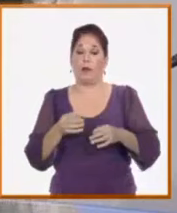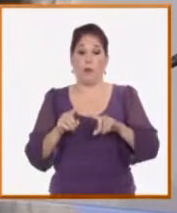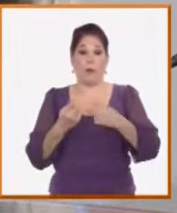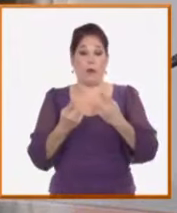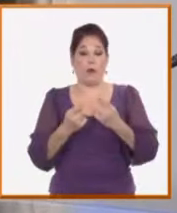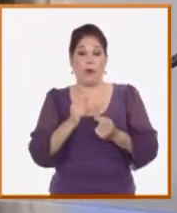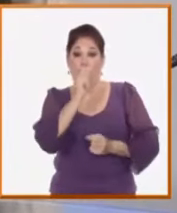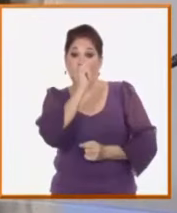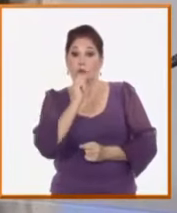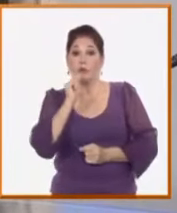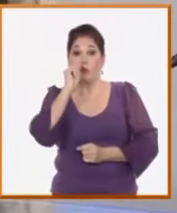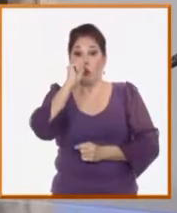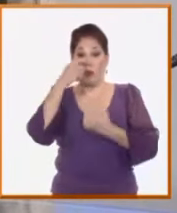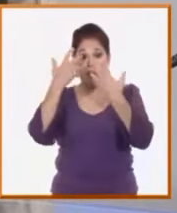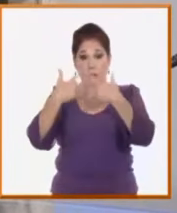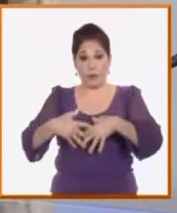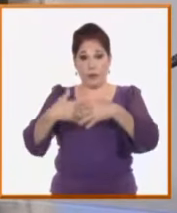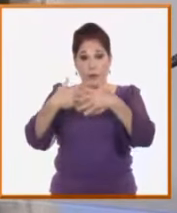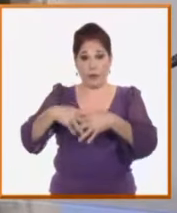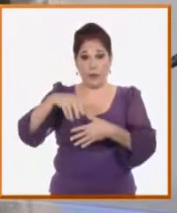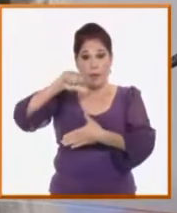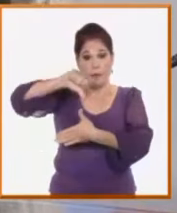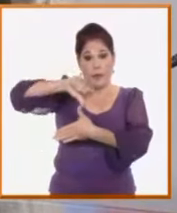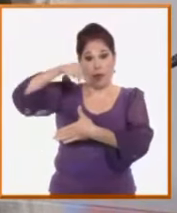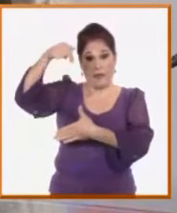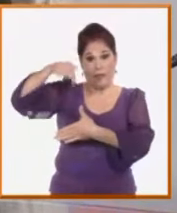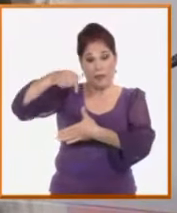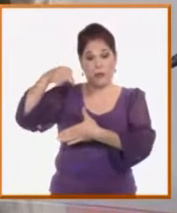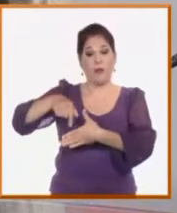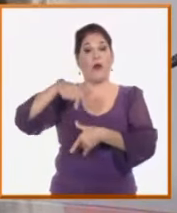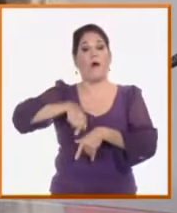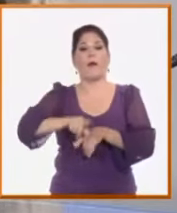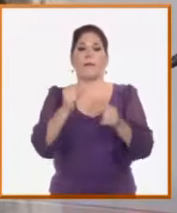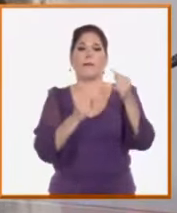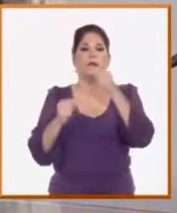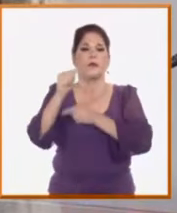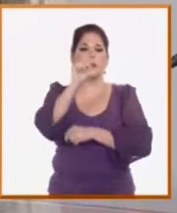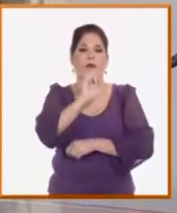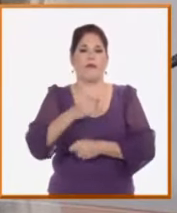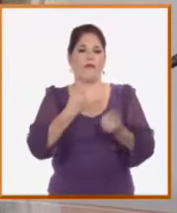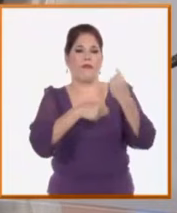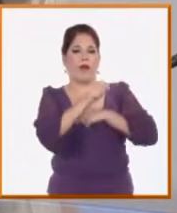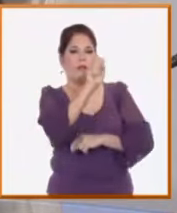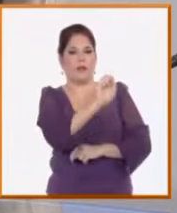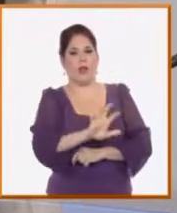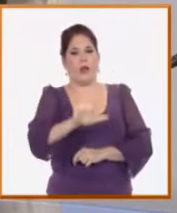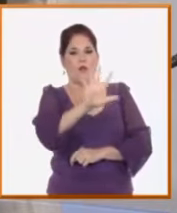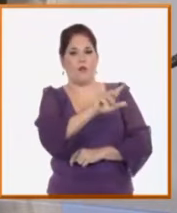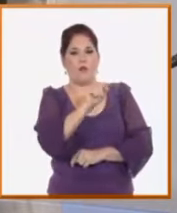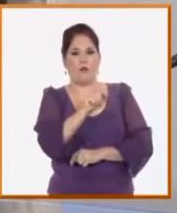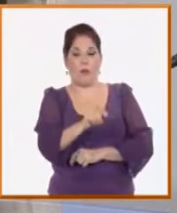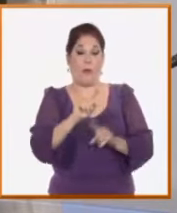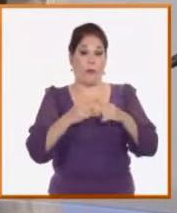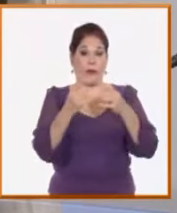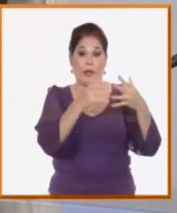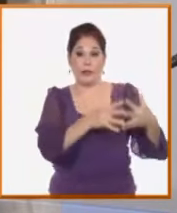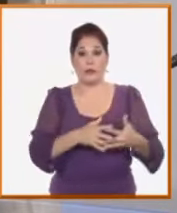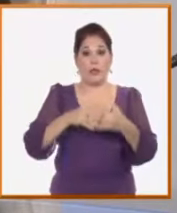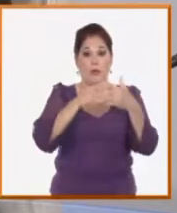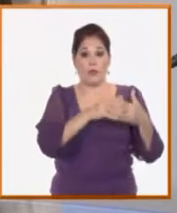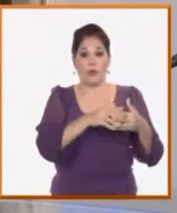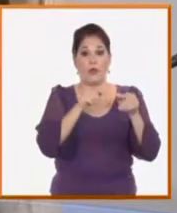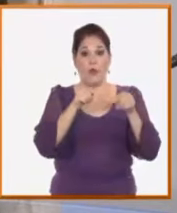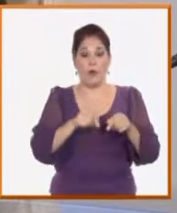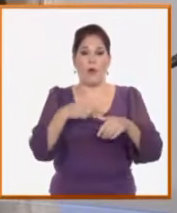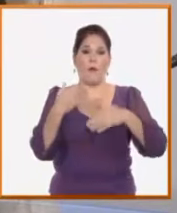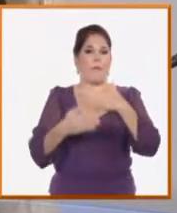esa cocaína que se produce en América del Sur va a destino ahora principalmente a Europa a partir de que Estados Unidos se encuentra hoy en la